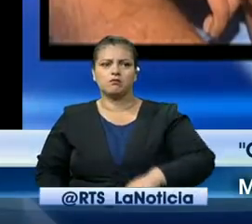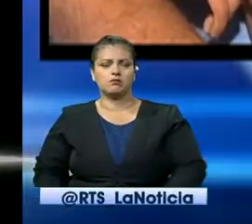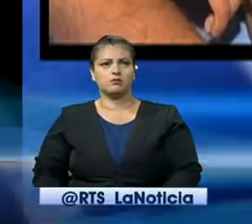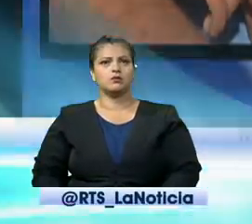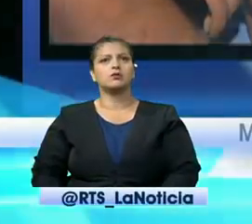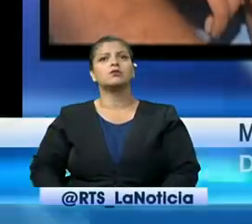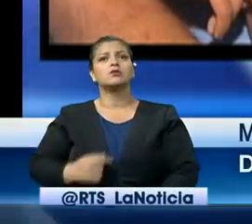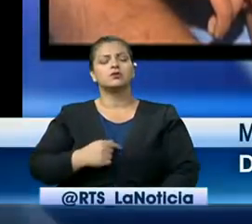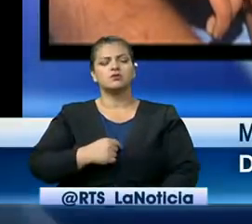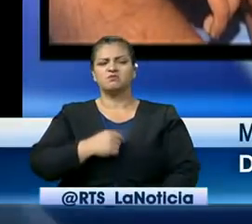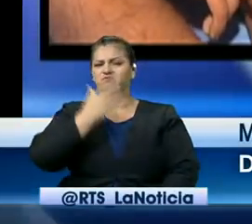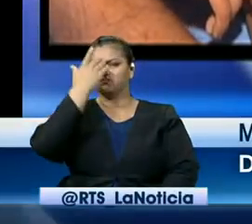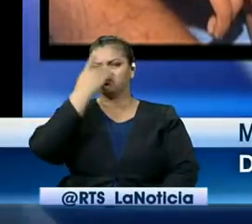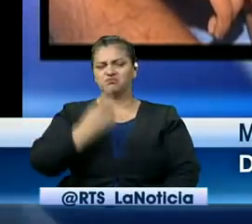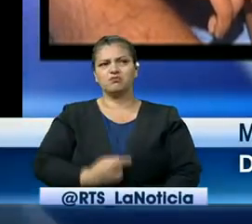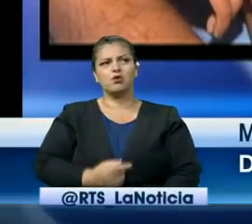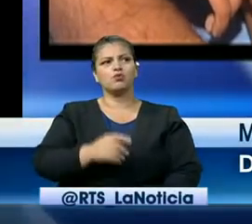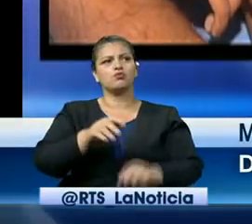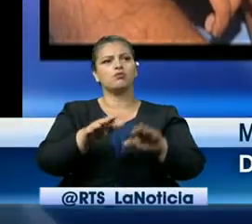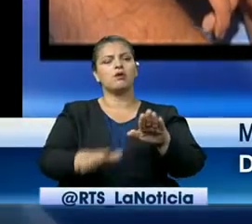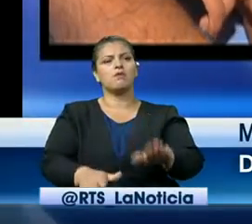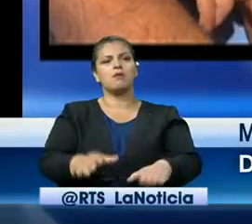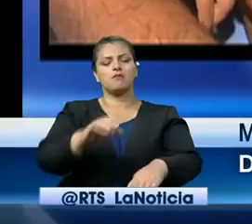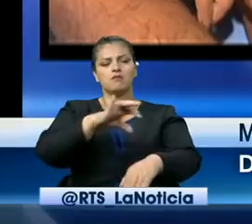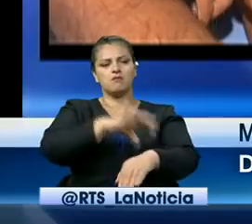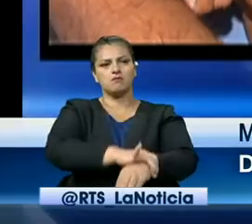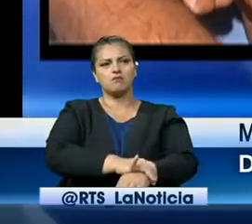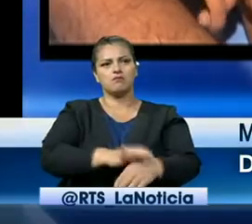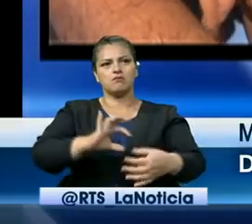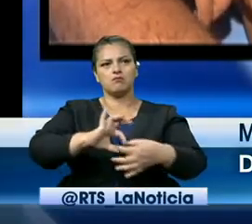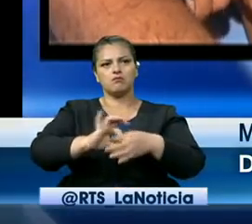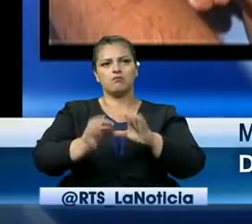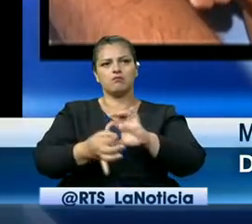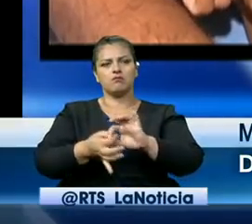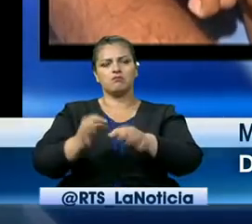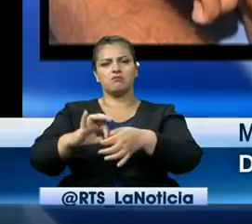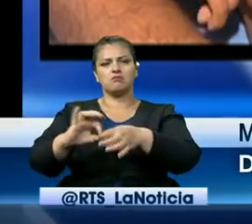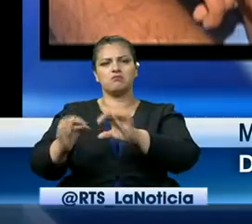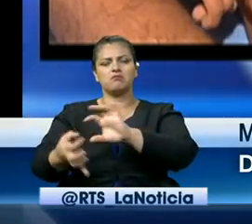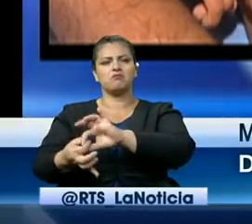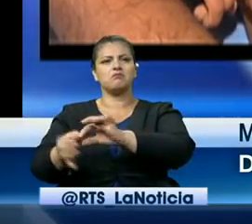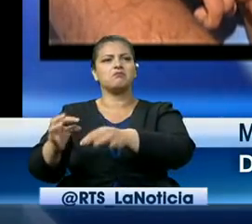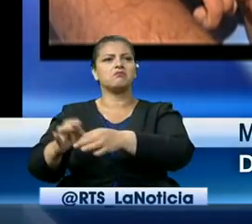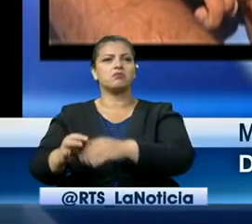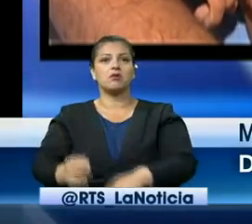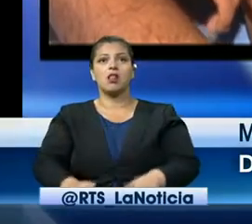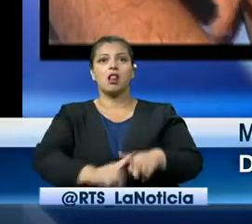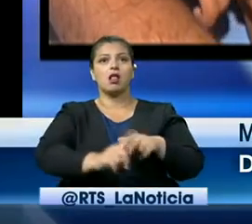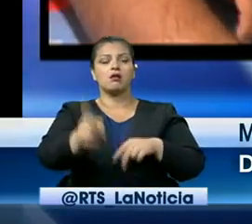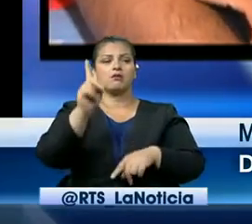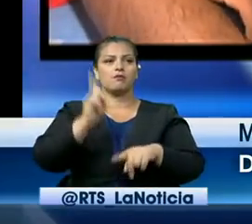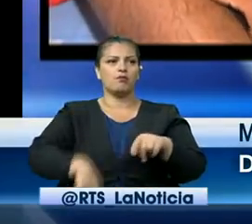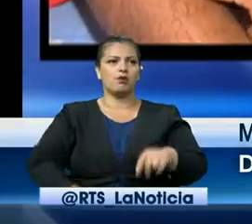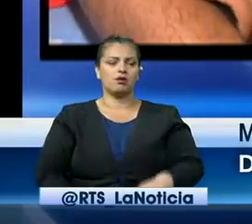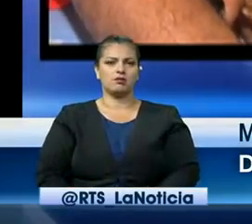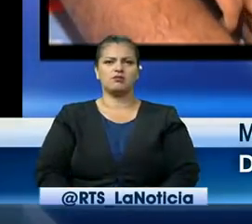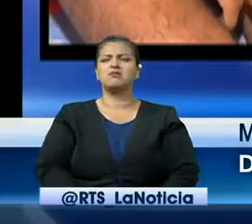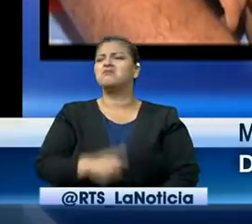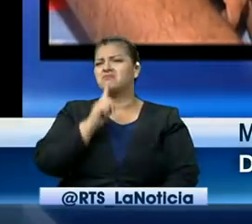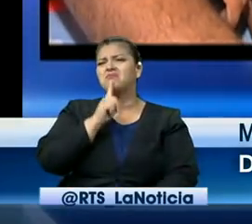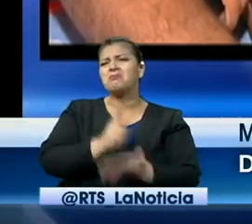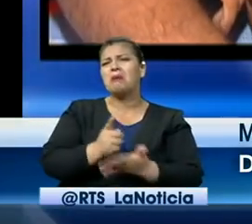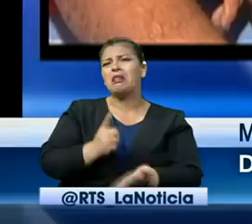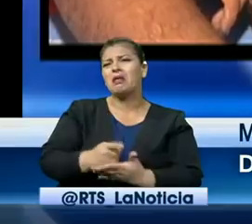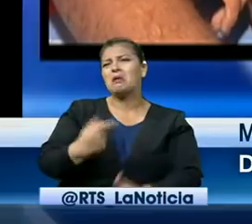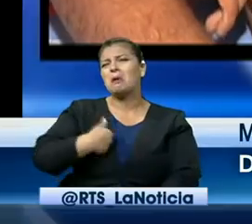porque traía es como así esto es ahorita último que ya está bien perdido y ya está ya está bien